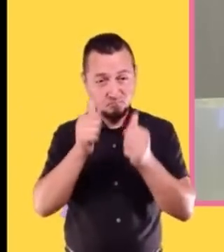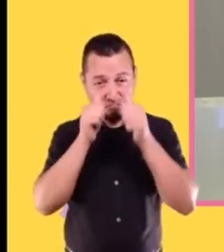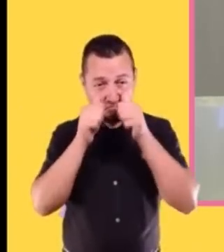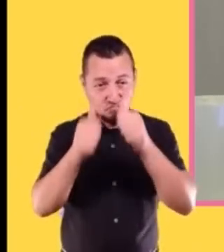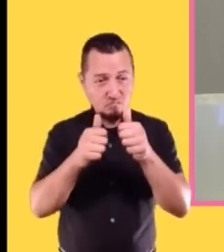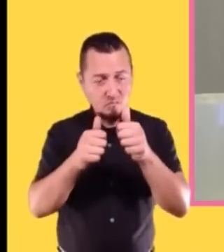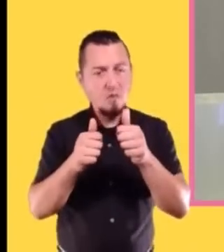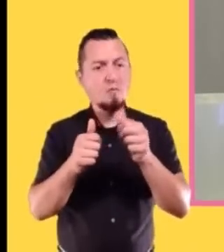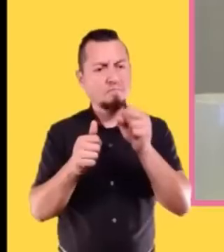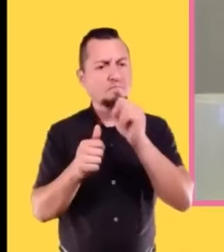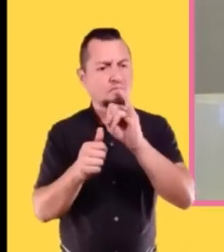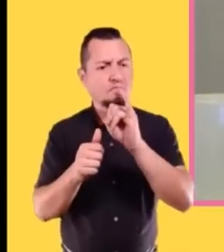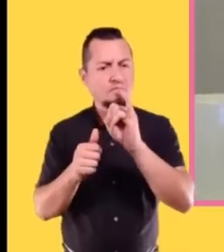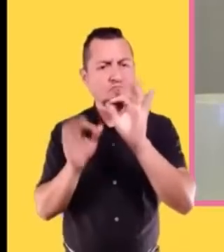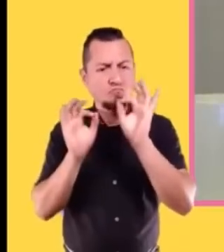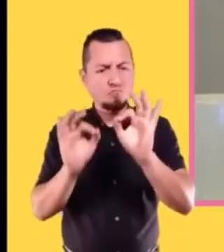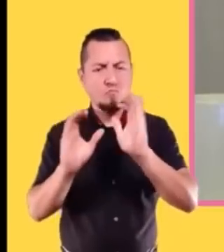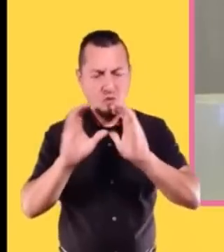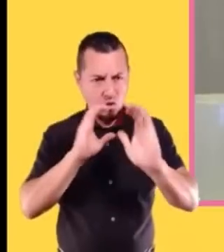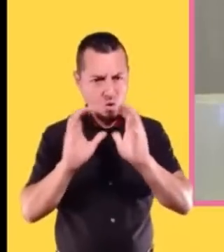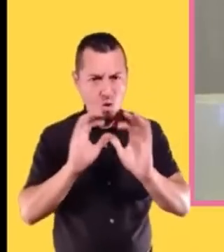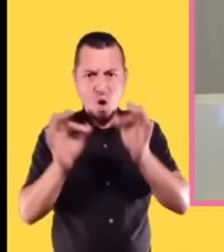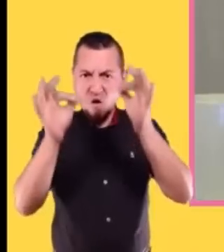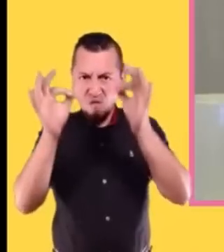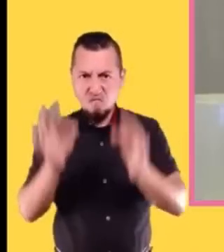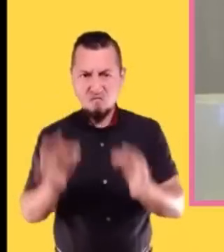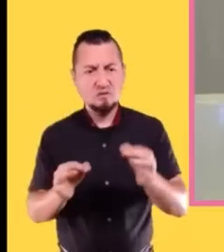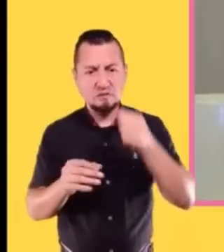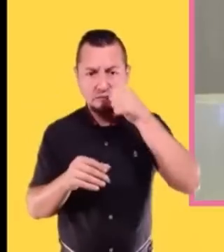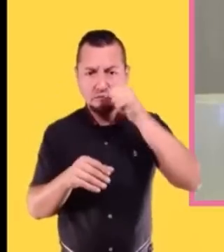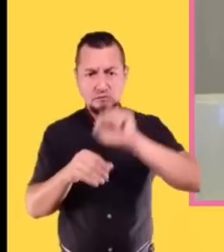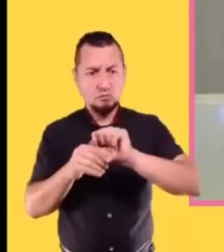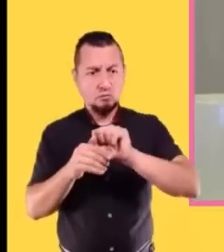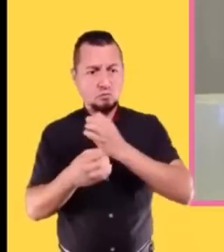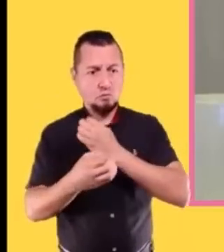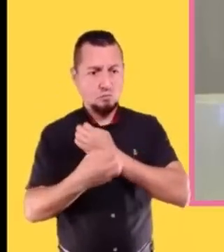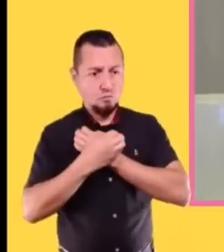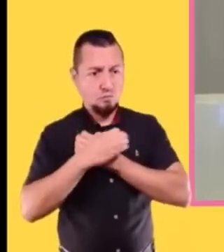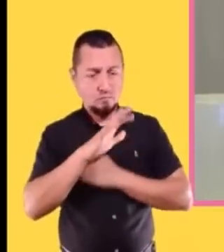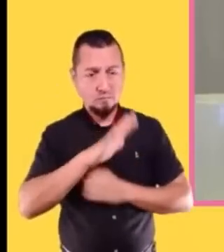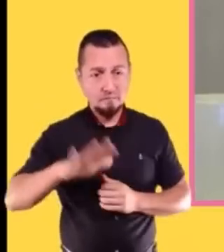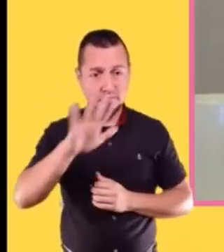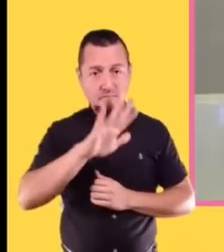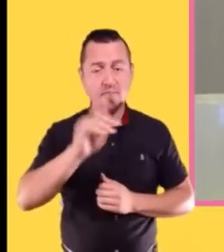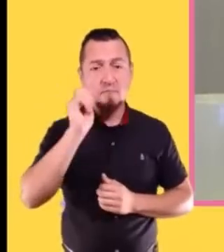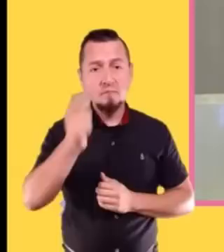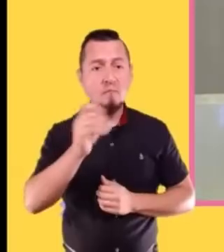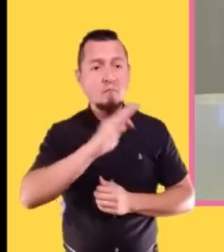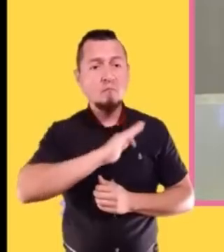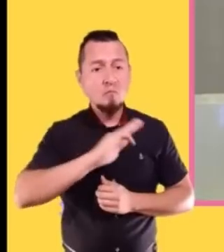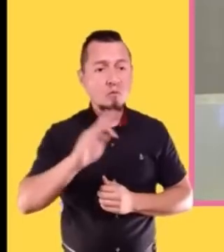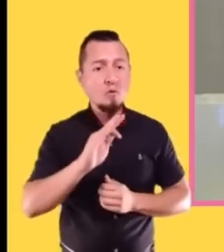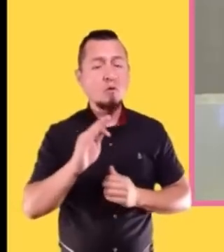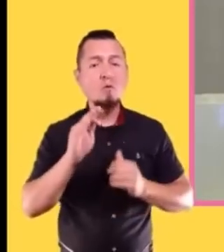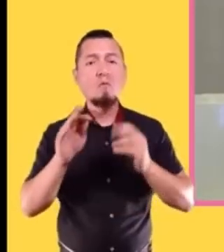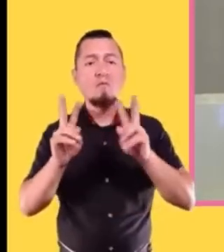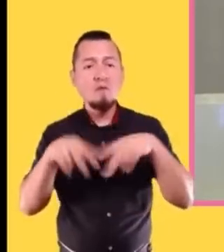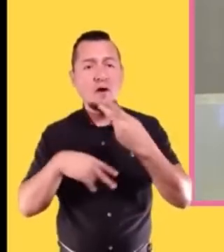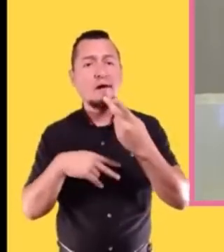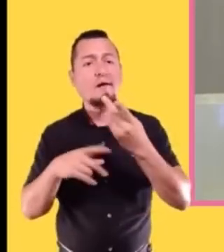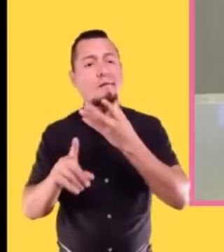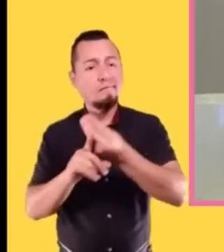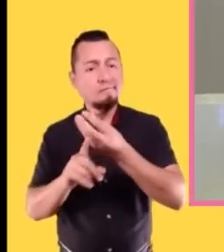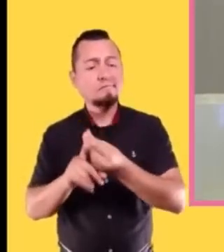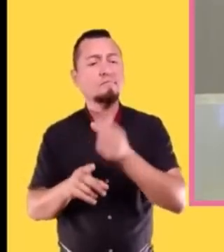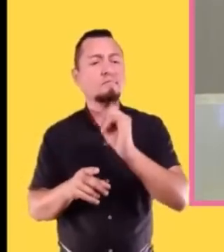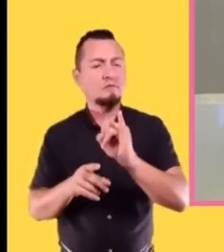estableceremos una comunicación oficial con la Secretaría de Educación para decirles lo que desde nuestro punto de vista se tiene que corregir y se tiene que atender. Pero